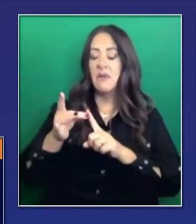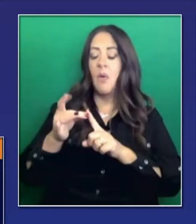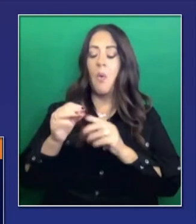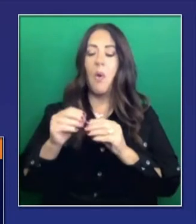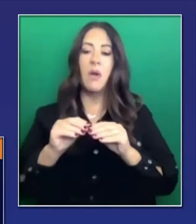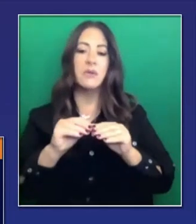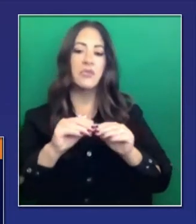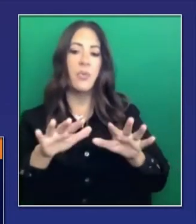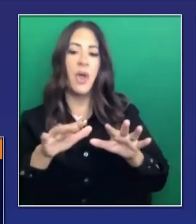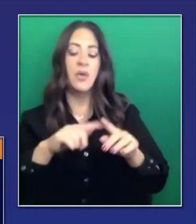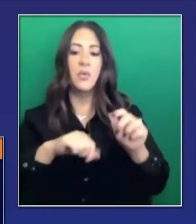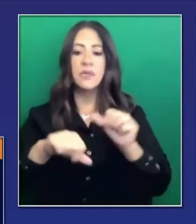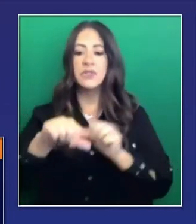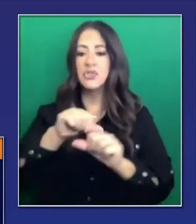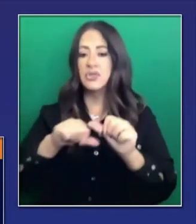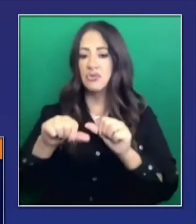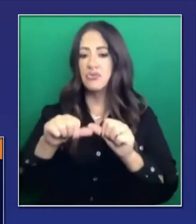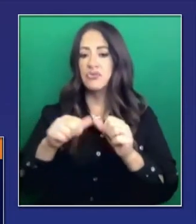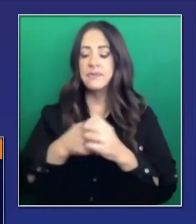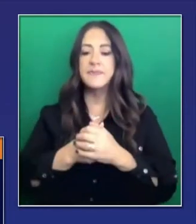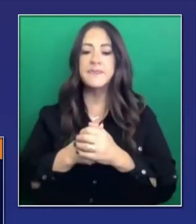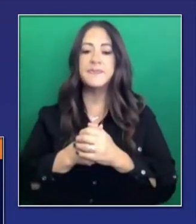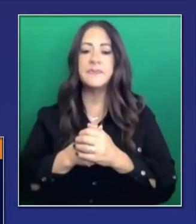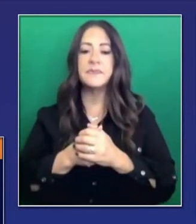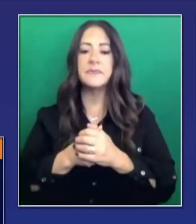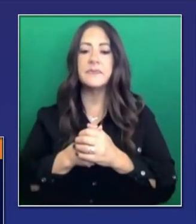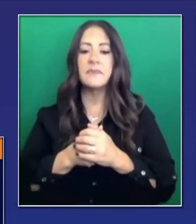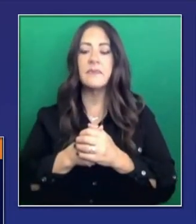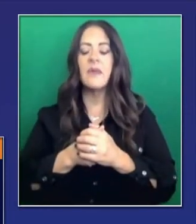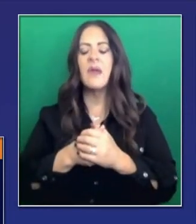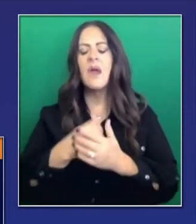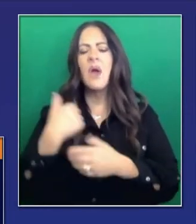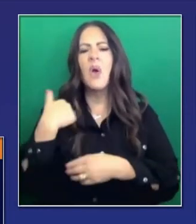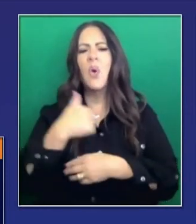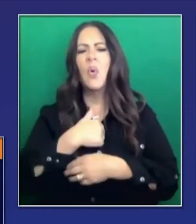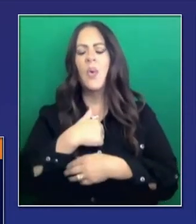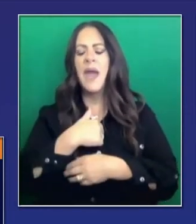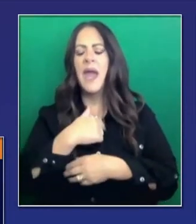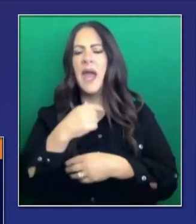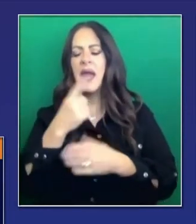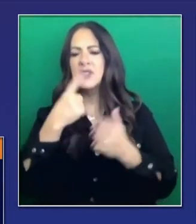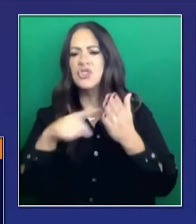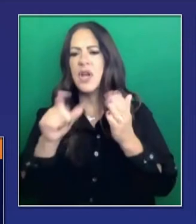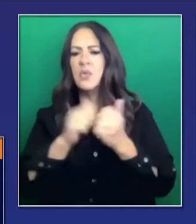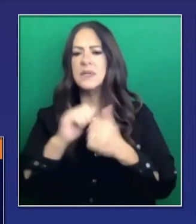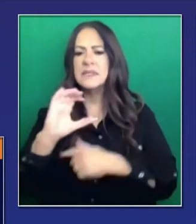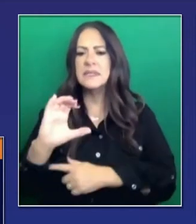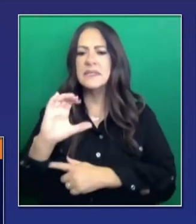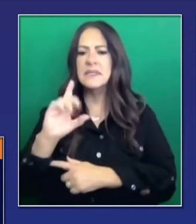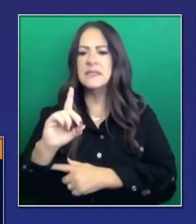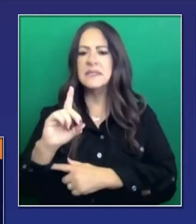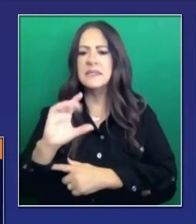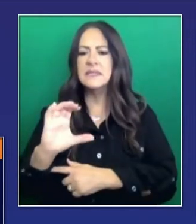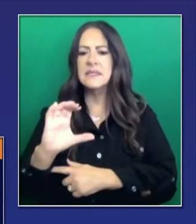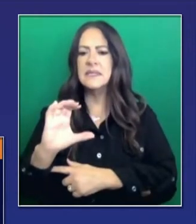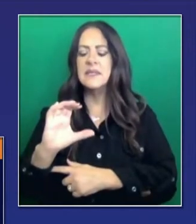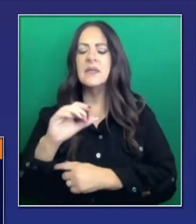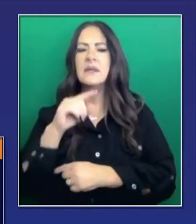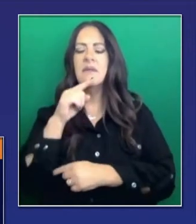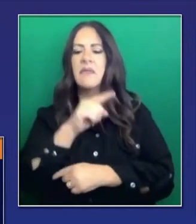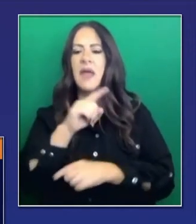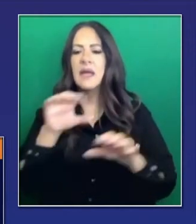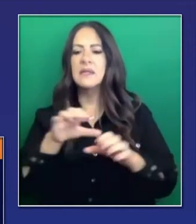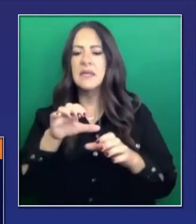a compartir con ustedes en un momento para desglosar esto. En cuanto a uno de estos estudios, uno de CDC